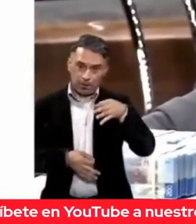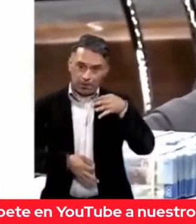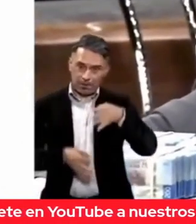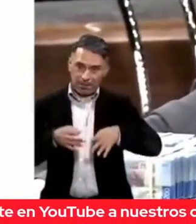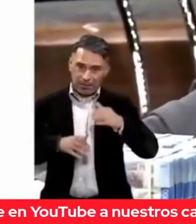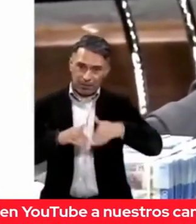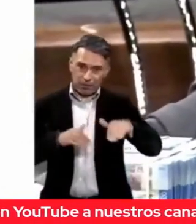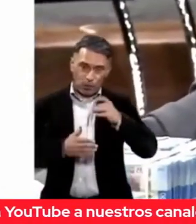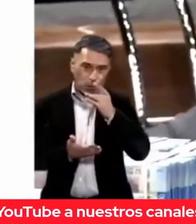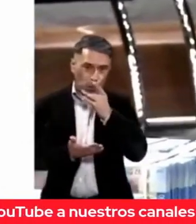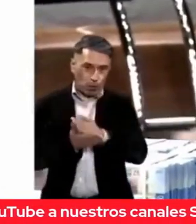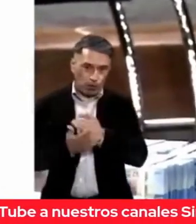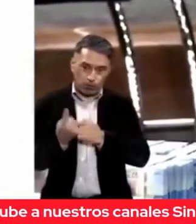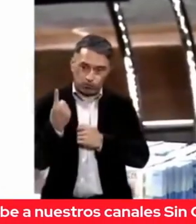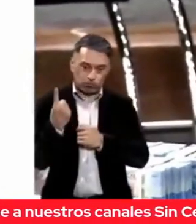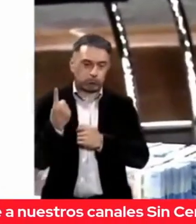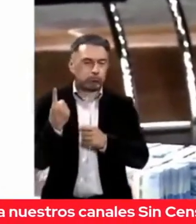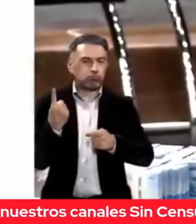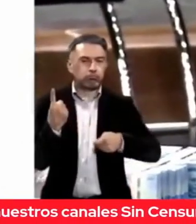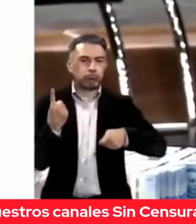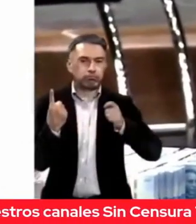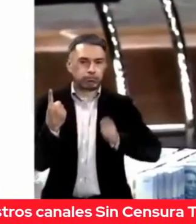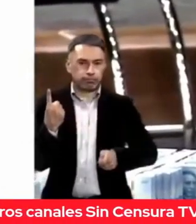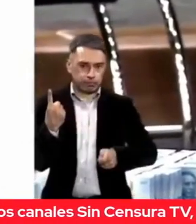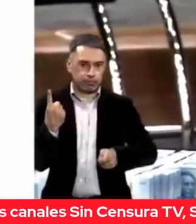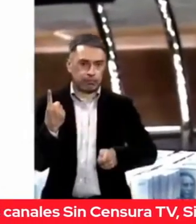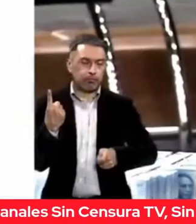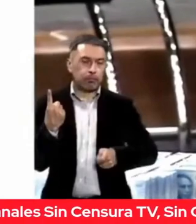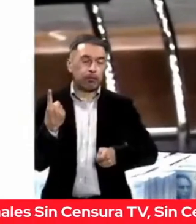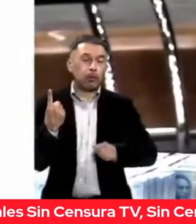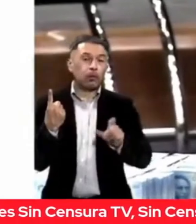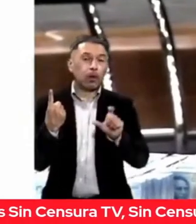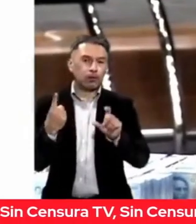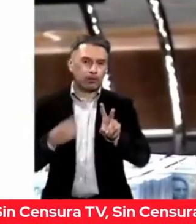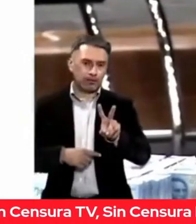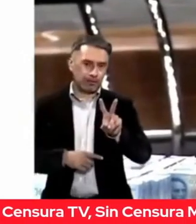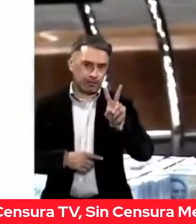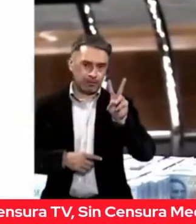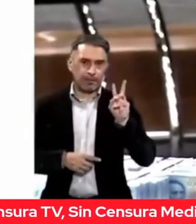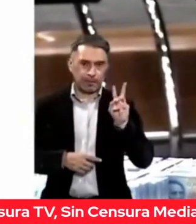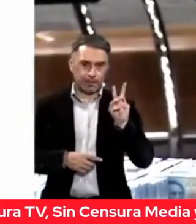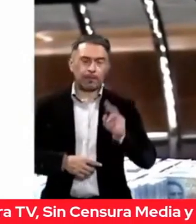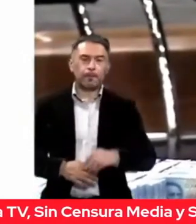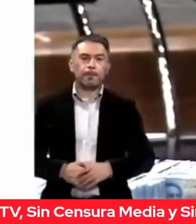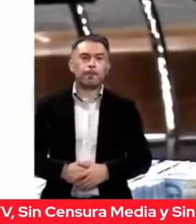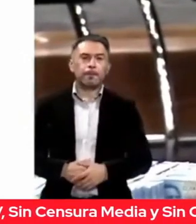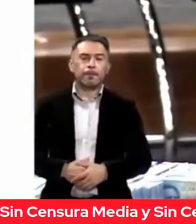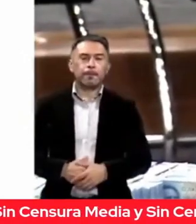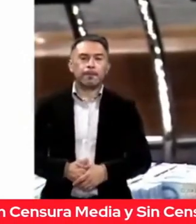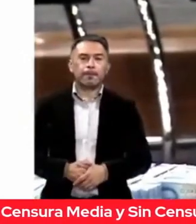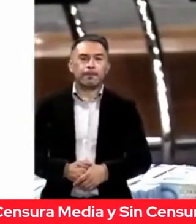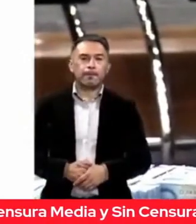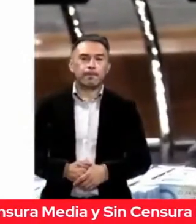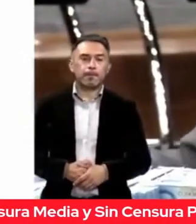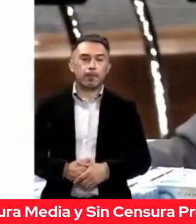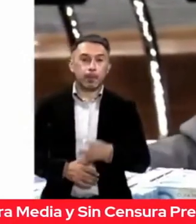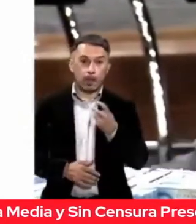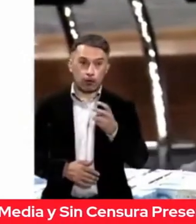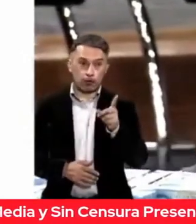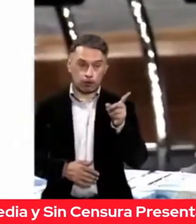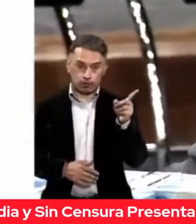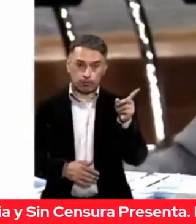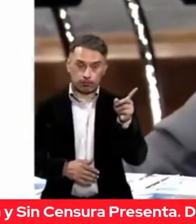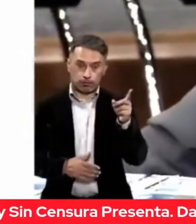toma del camarógrafo para casi casi cepillar, cortarle, rasurarle el cabello